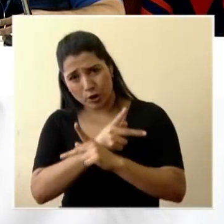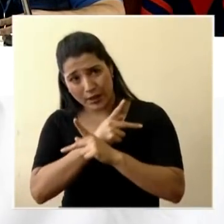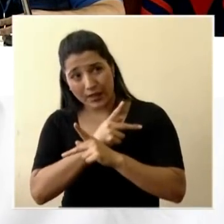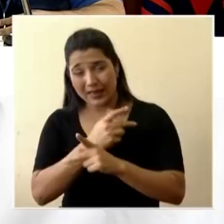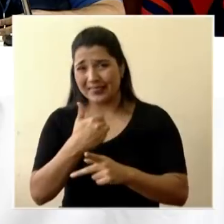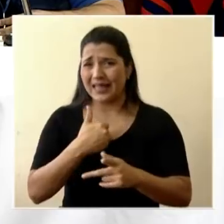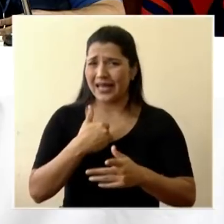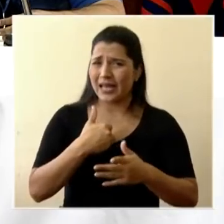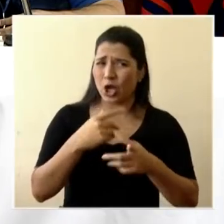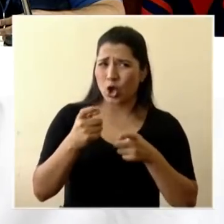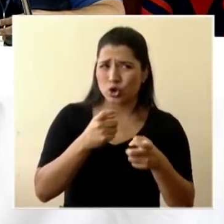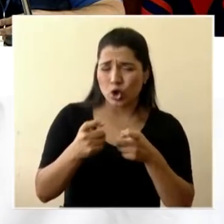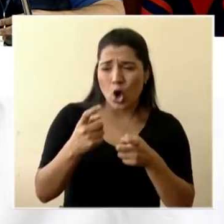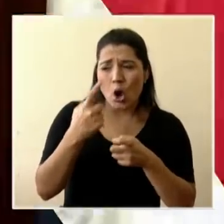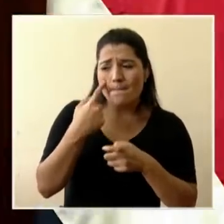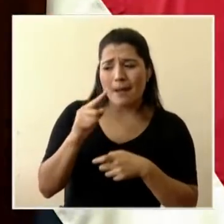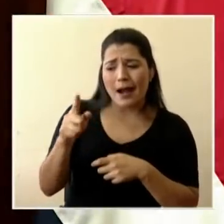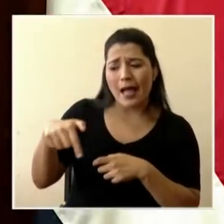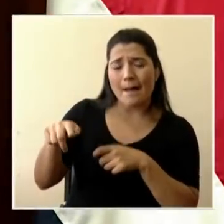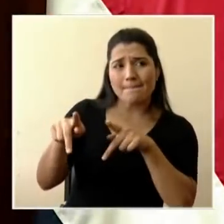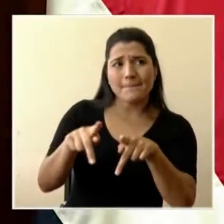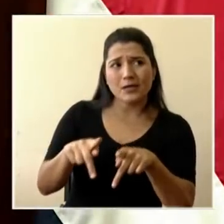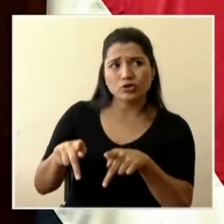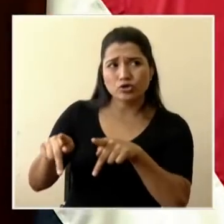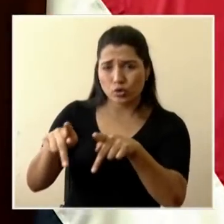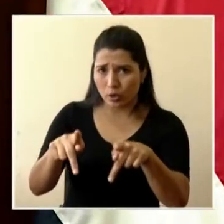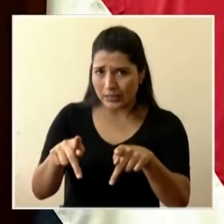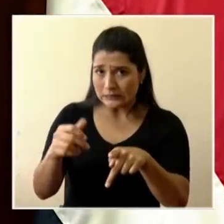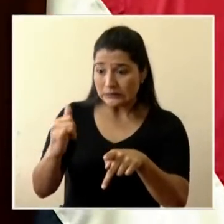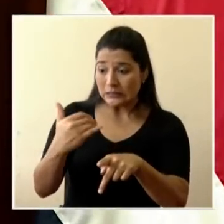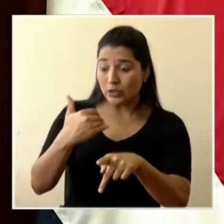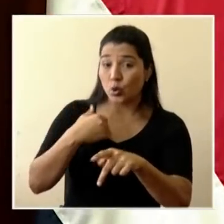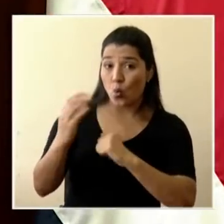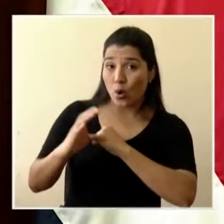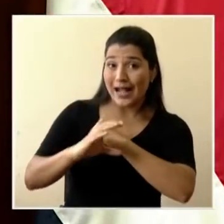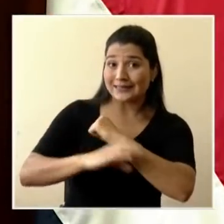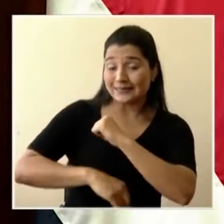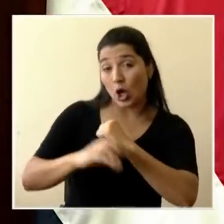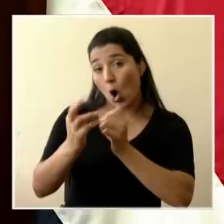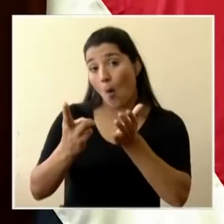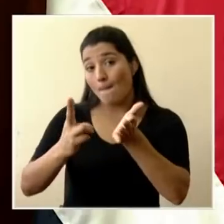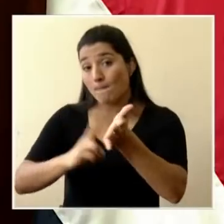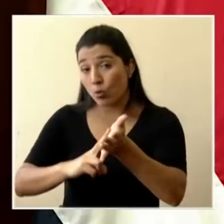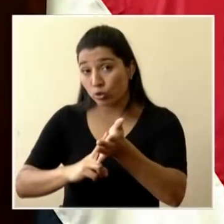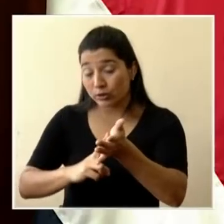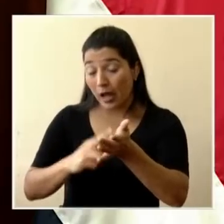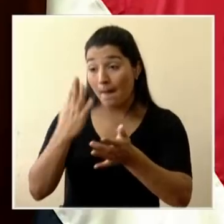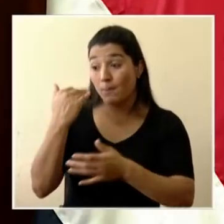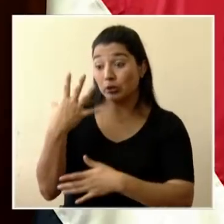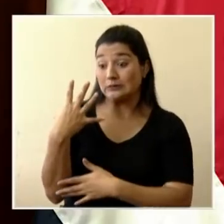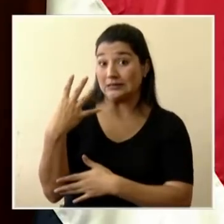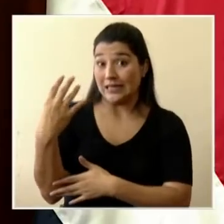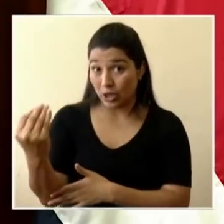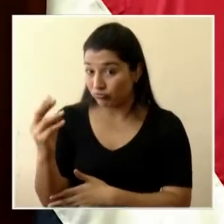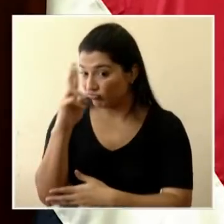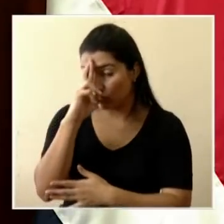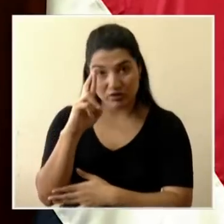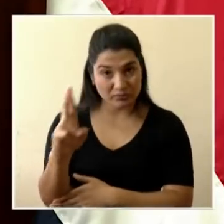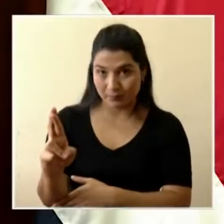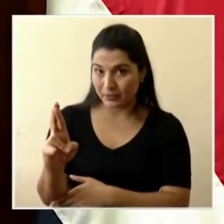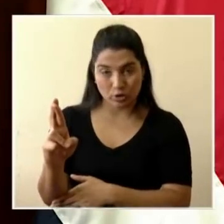personas que hayan sido sancionadas por la restricción de placa no tengan acceso a esta ayuda? Esto porque circulan comentarios en redes de personas a las que